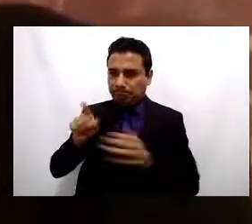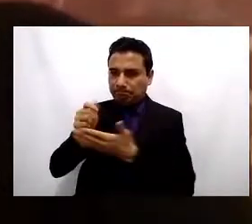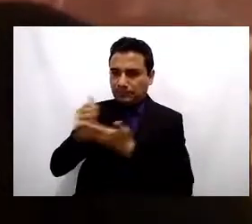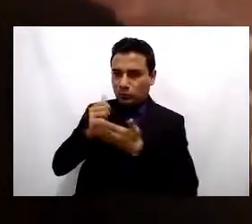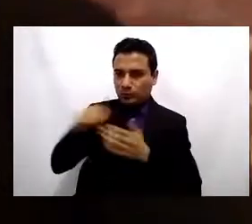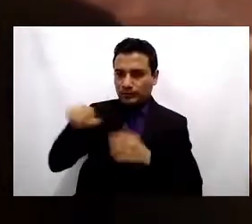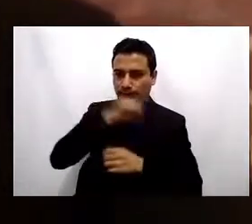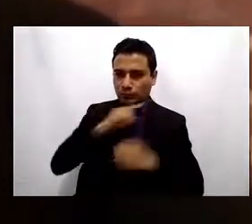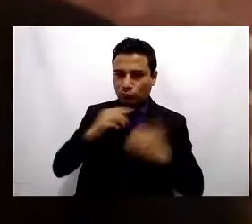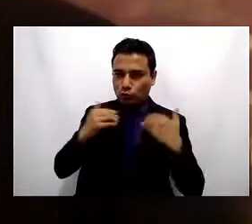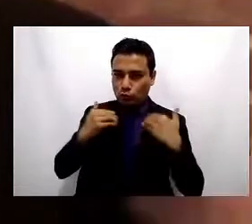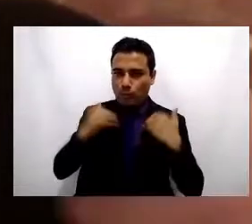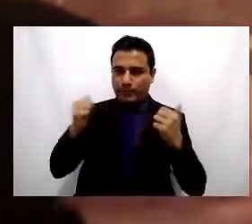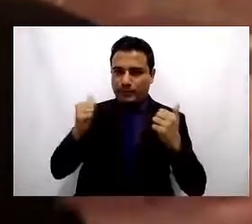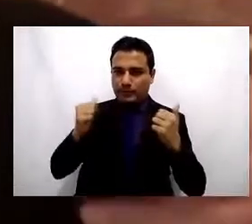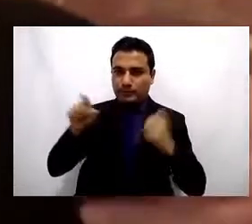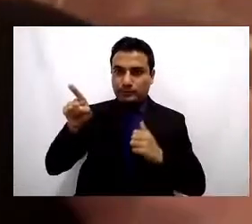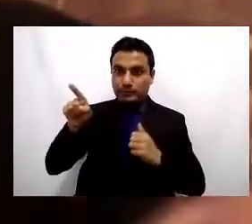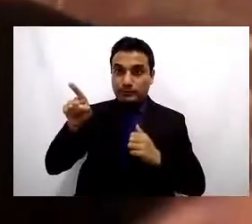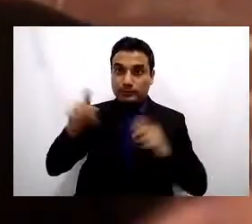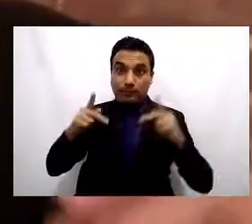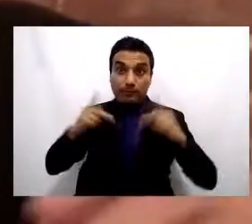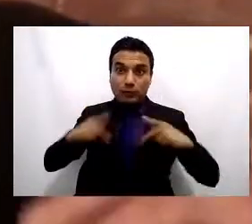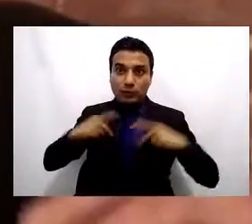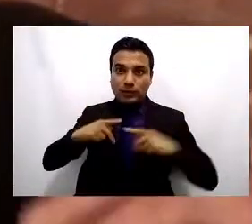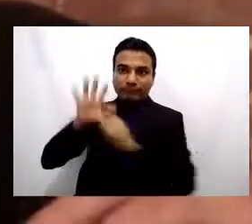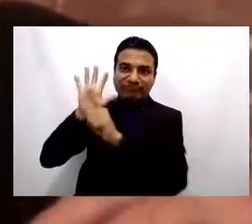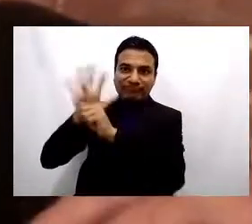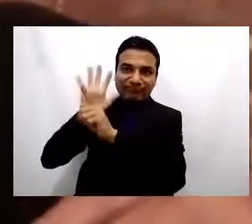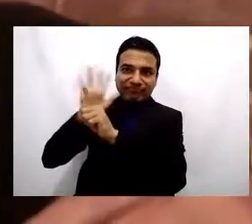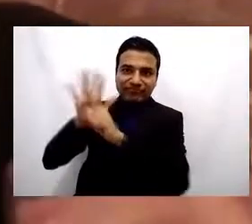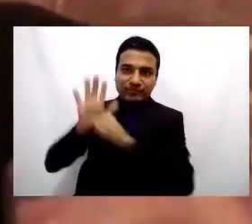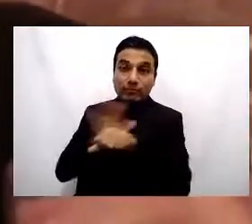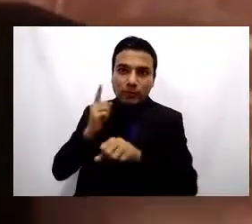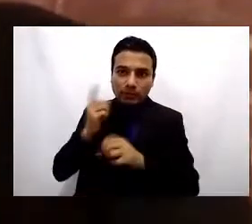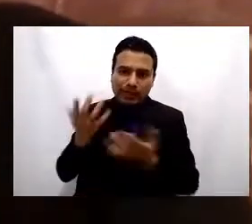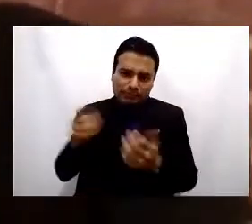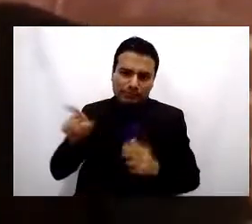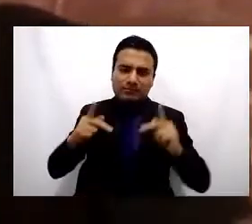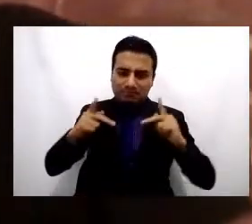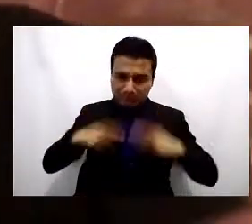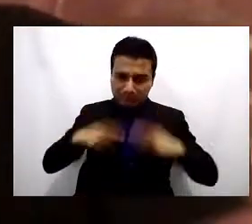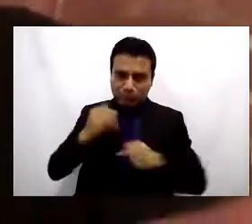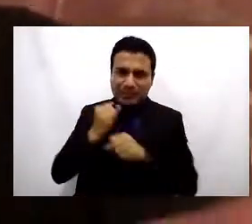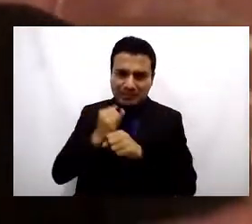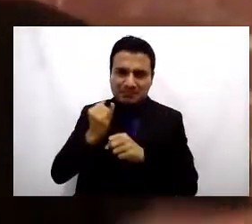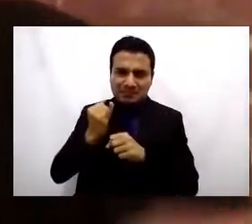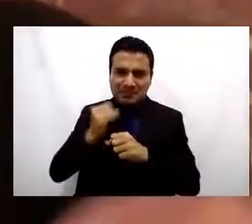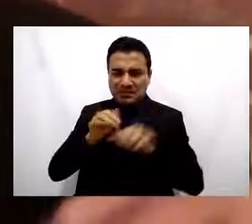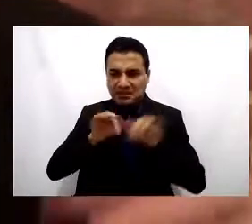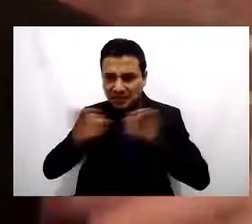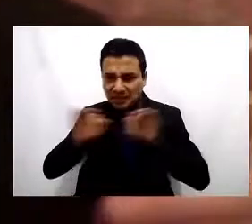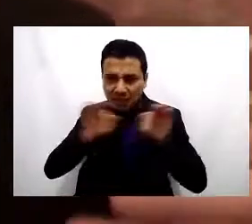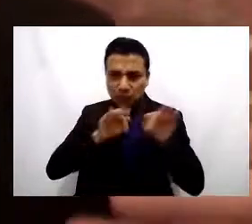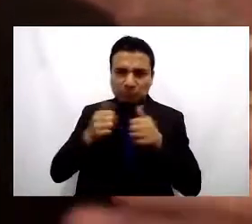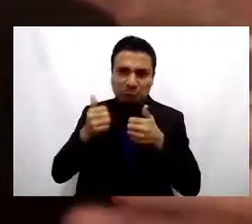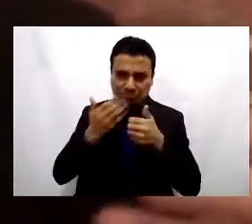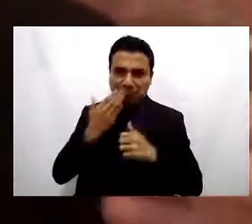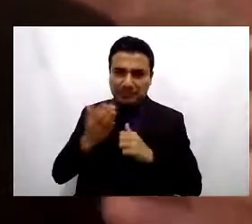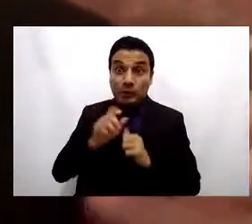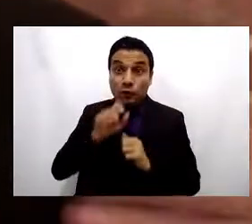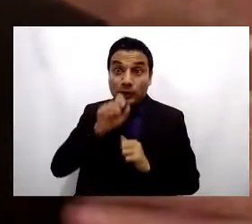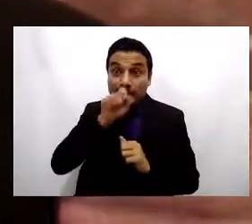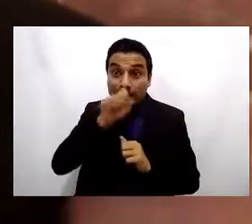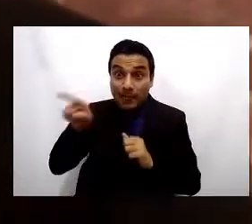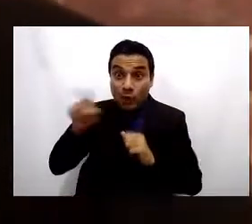este tiempo, más allá del extraordinario trabajo de los actores, que creo que es lo que sostiene siempre, es porque la obra tiene una idea